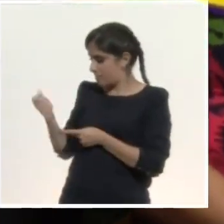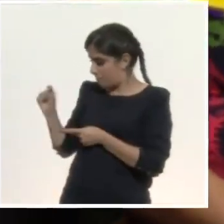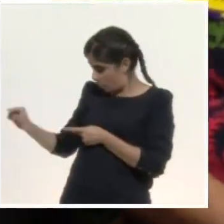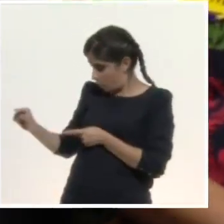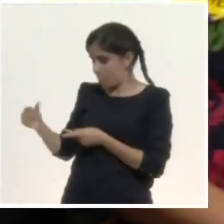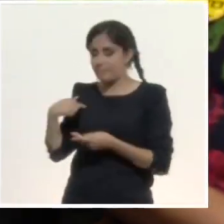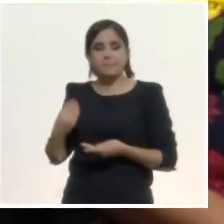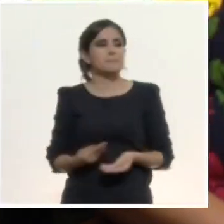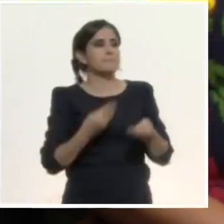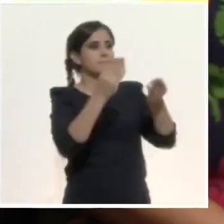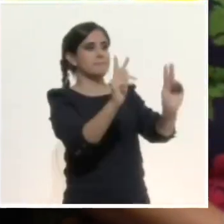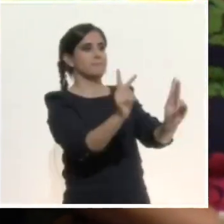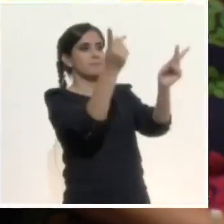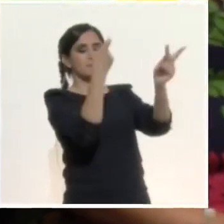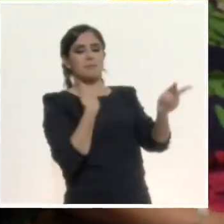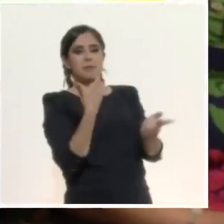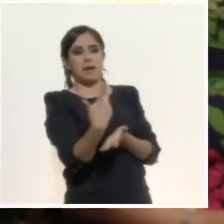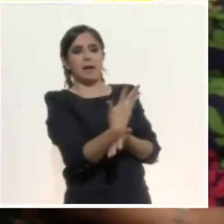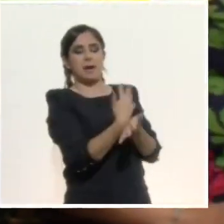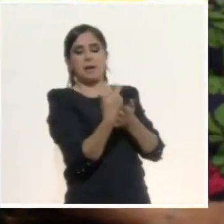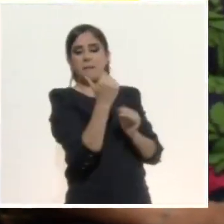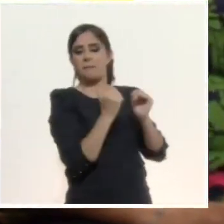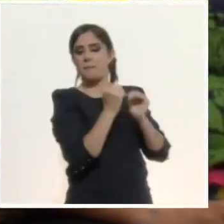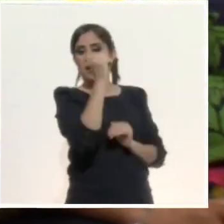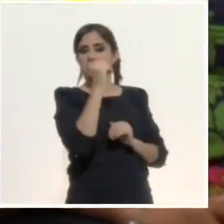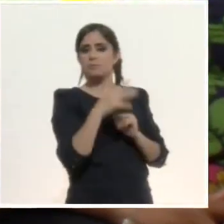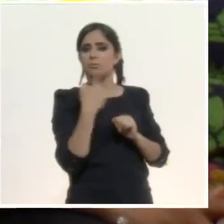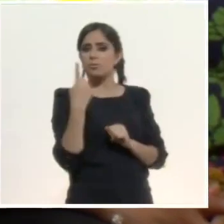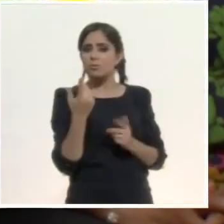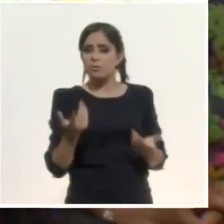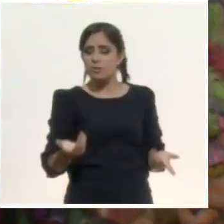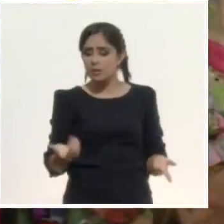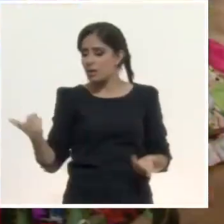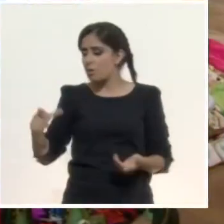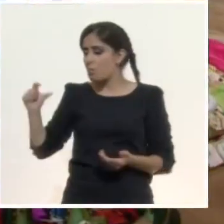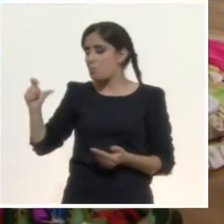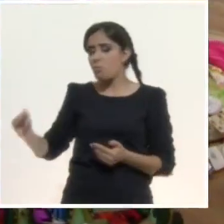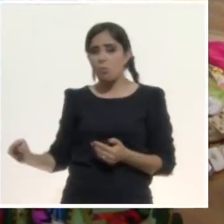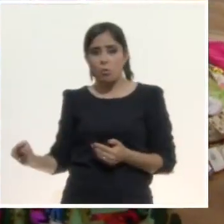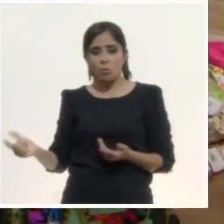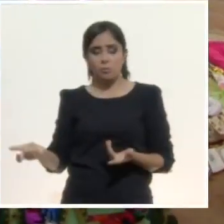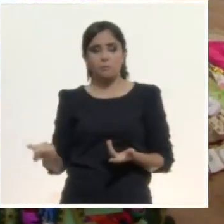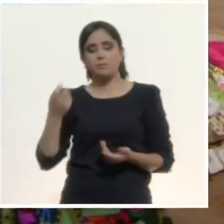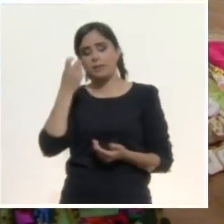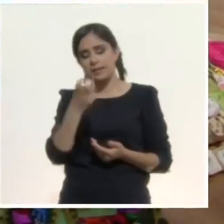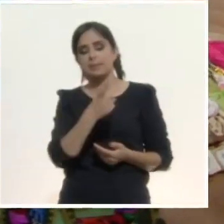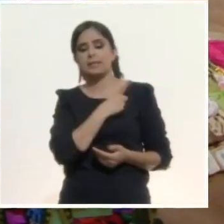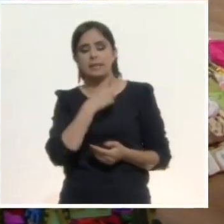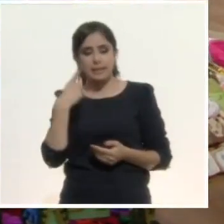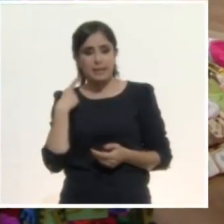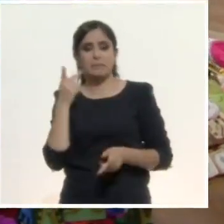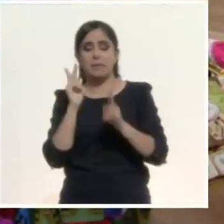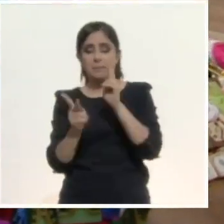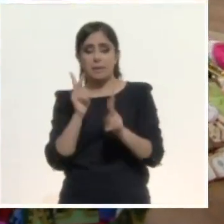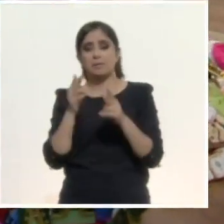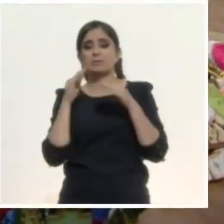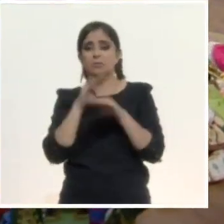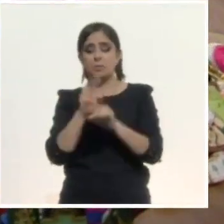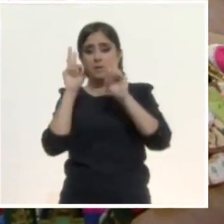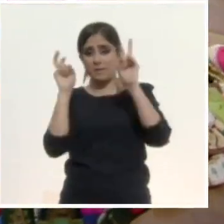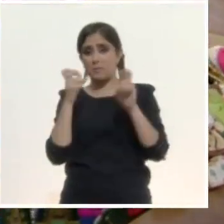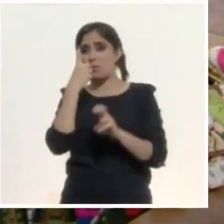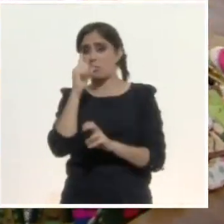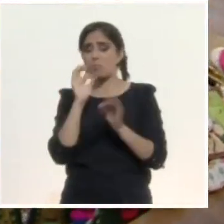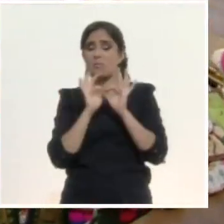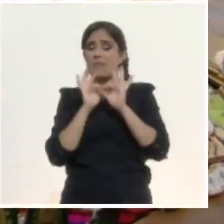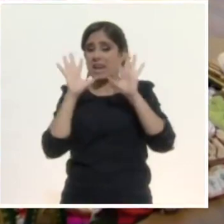bordaron, pues ganaron una miseria. Mira, aquí hay un tema en donde tenemos que entrar en un punto muy delicado, y te